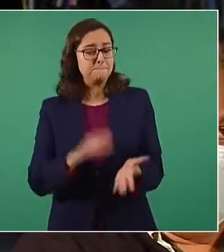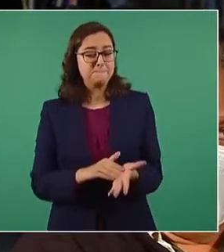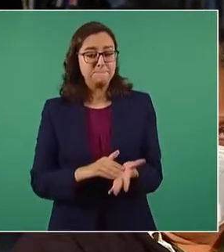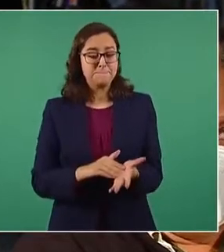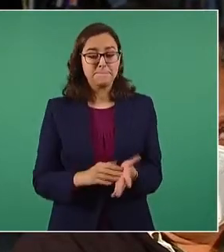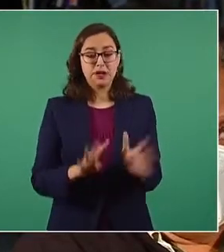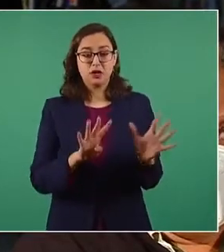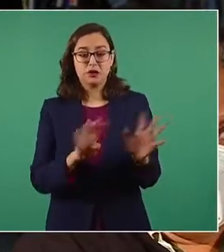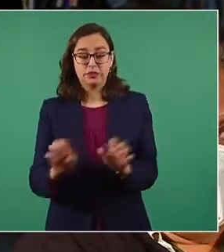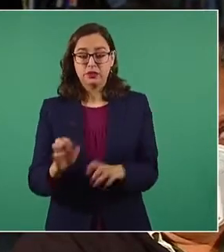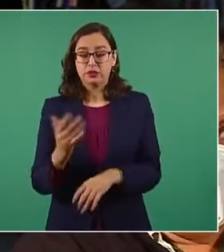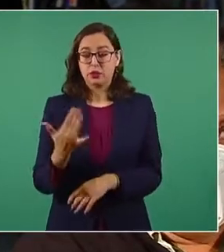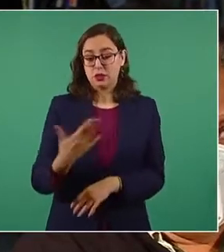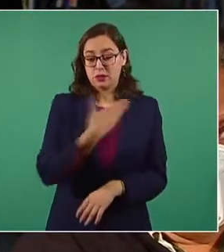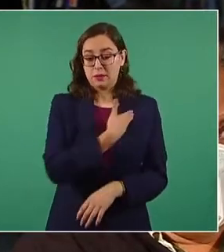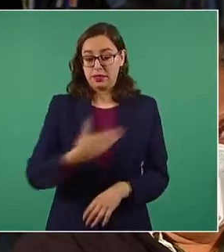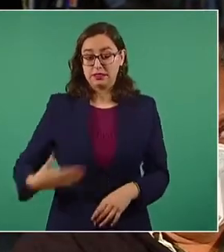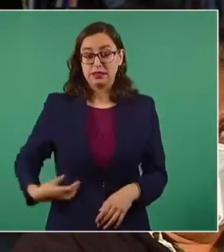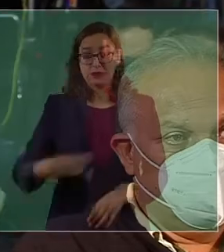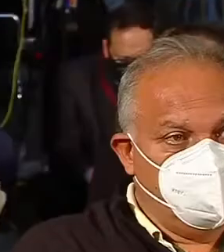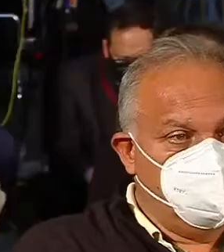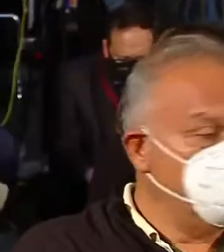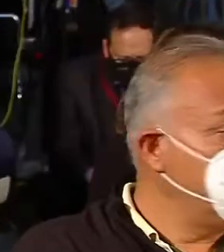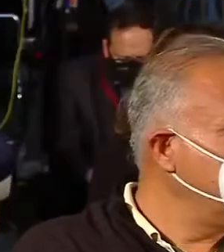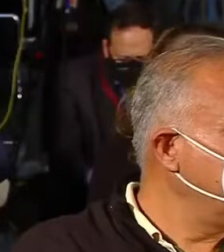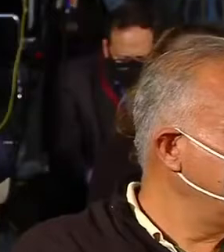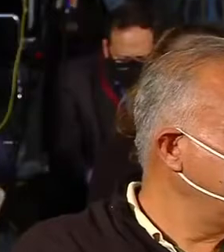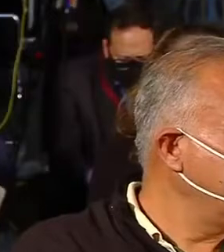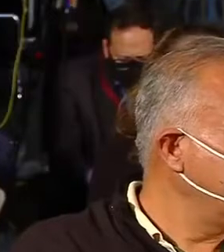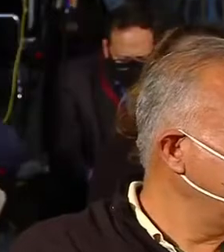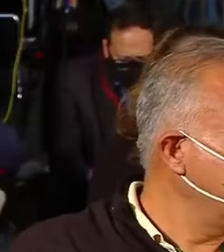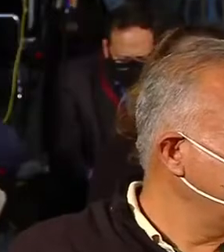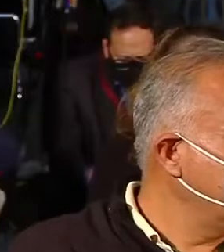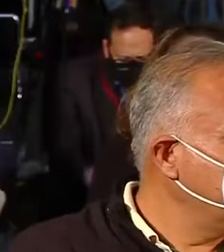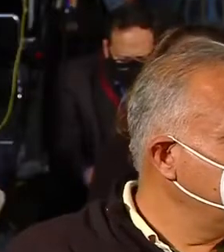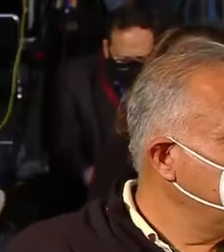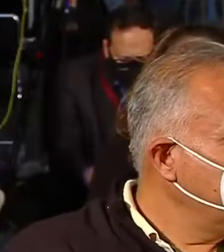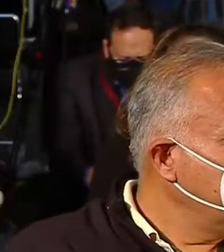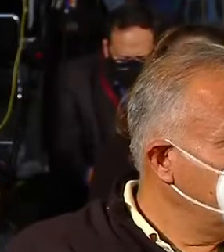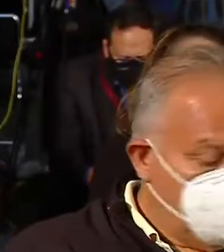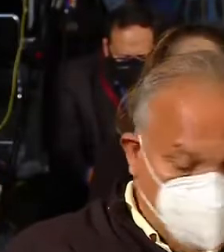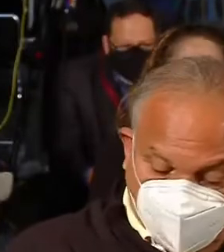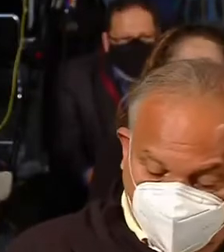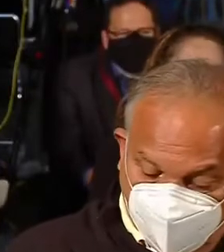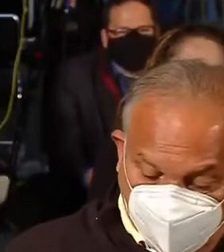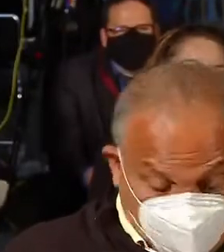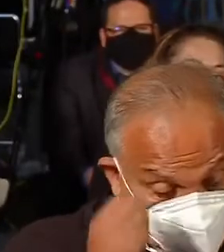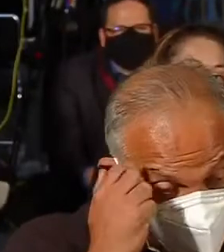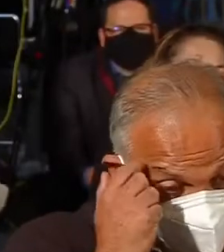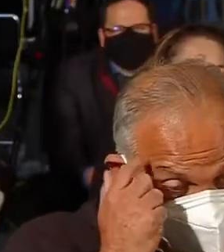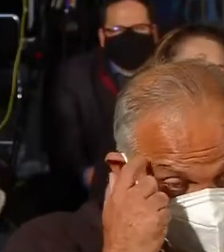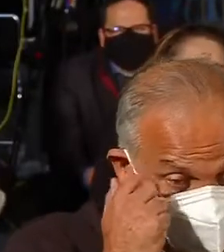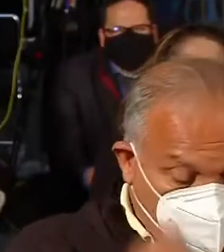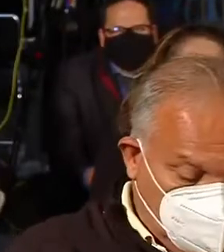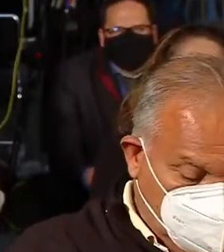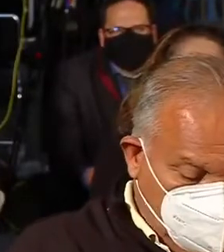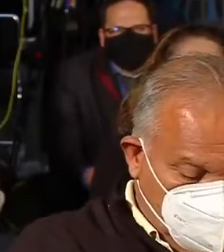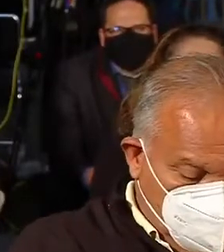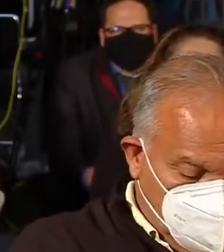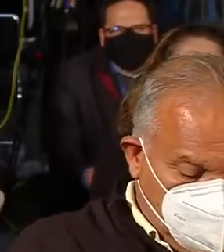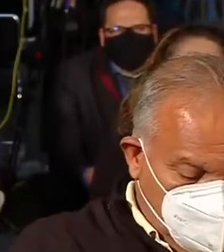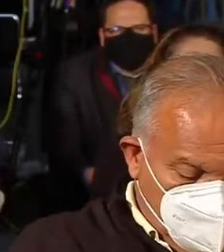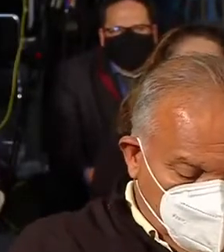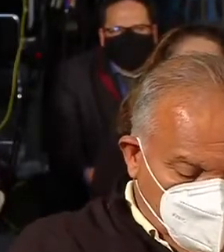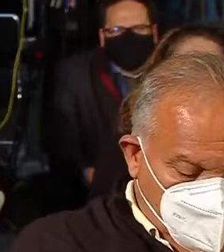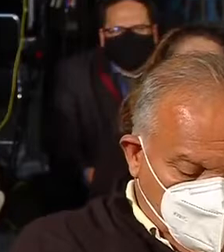1950 presidencias municipales en todo el país y de todos es sabido que una de las áreas más codiciadas